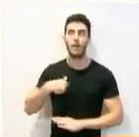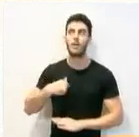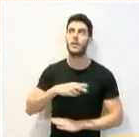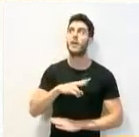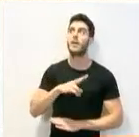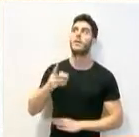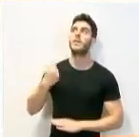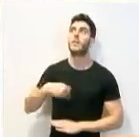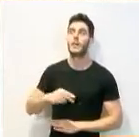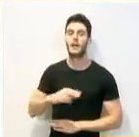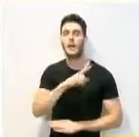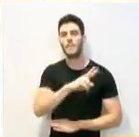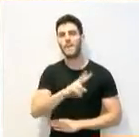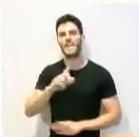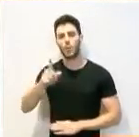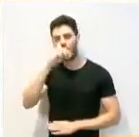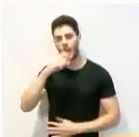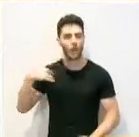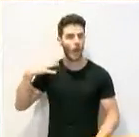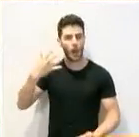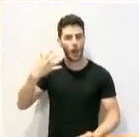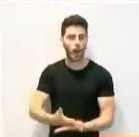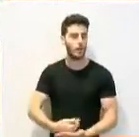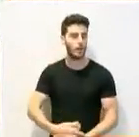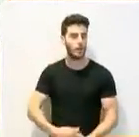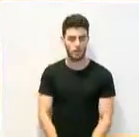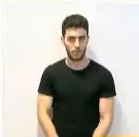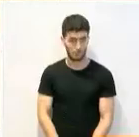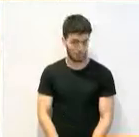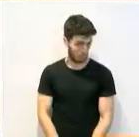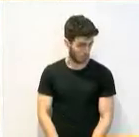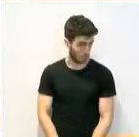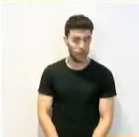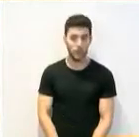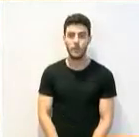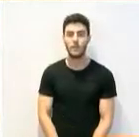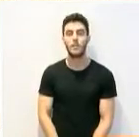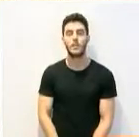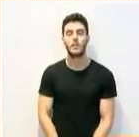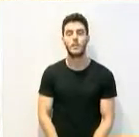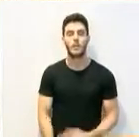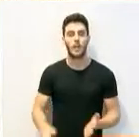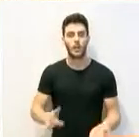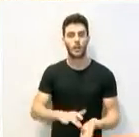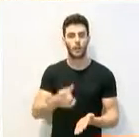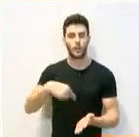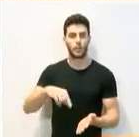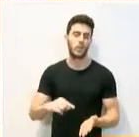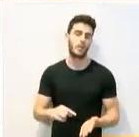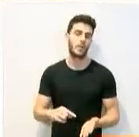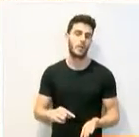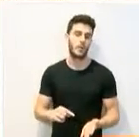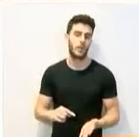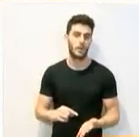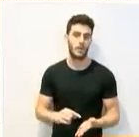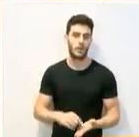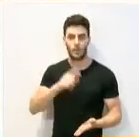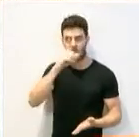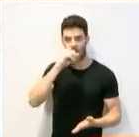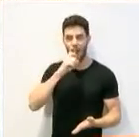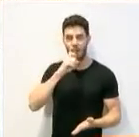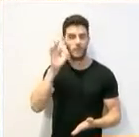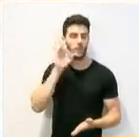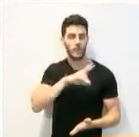XXI, pues ya han pasado 21 años del siglo XXI. Algunos que cuando estábamos en los últimos años del siglo